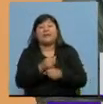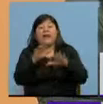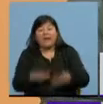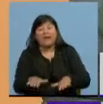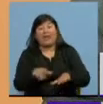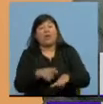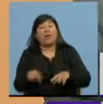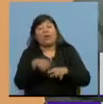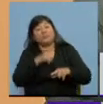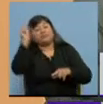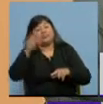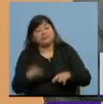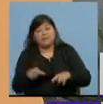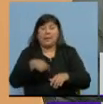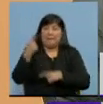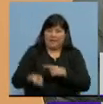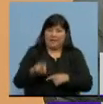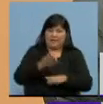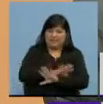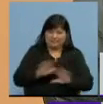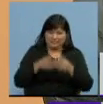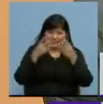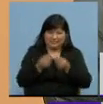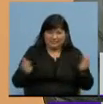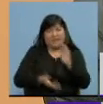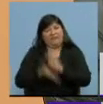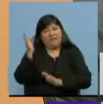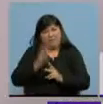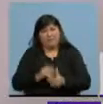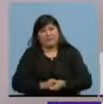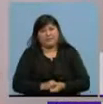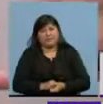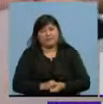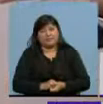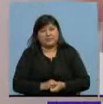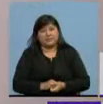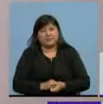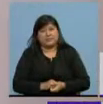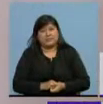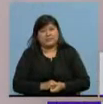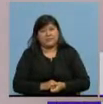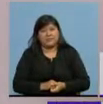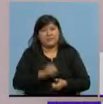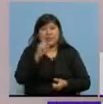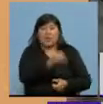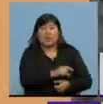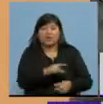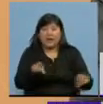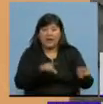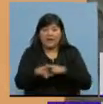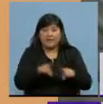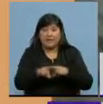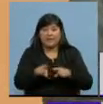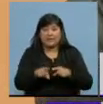seguro. Hasta mañana seguro vamos a estar acá en Jujuy. Porque no hay actividades previas. No tenemos actividad, claro, es una carrera que tiene